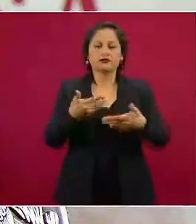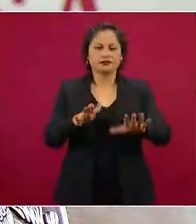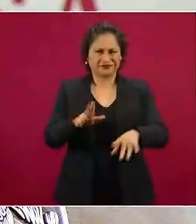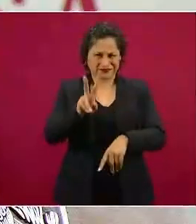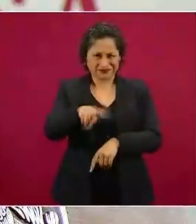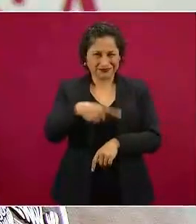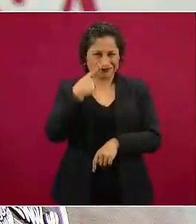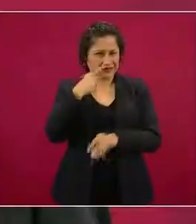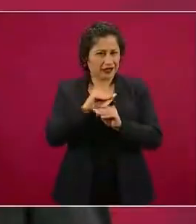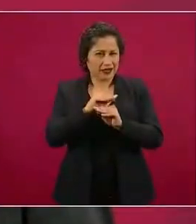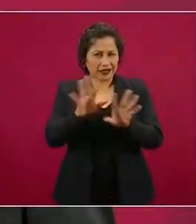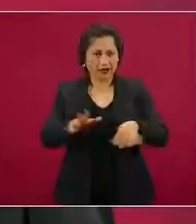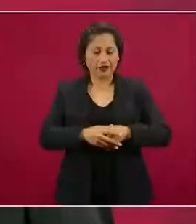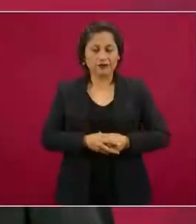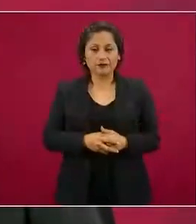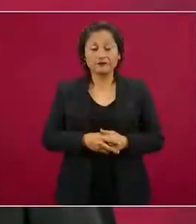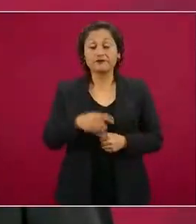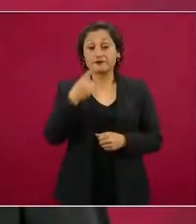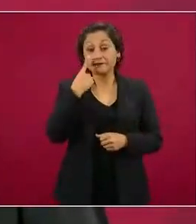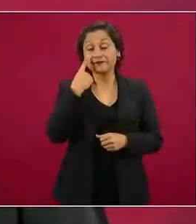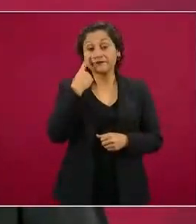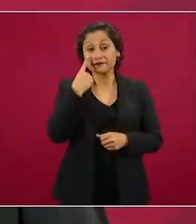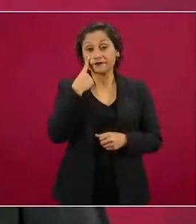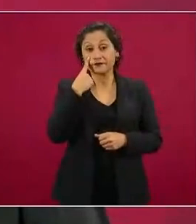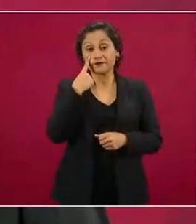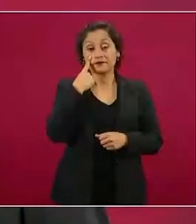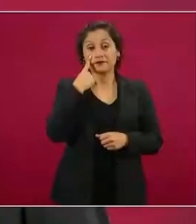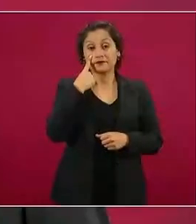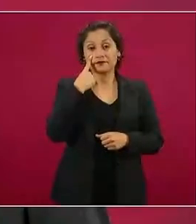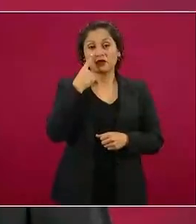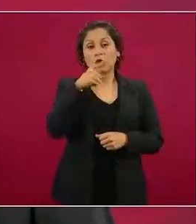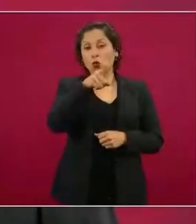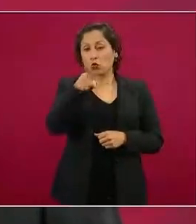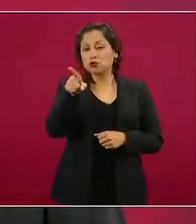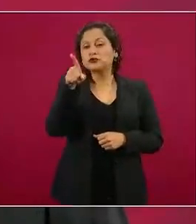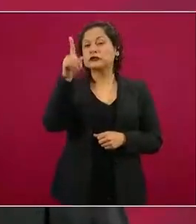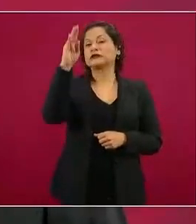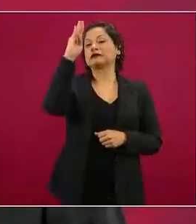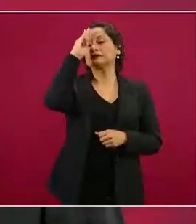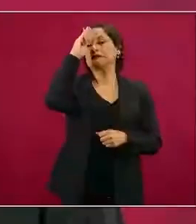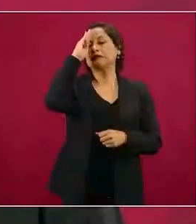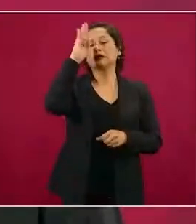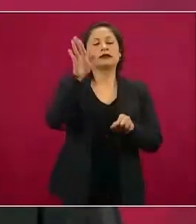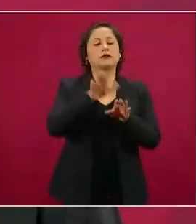¿Cómo se explican que un estado como Colima,